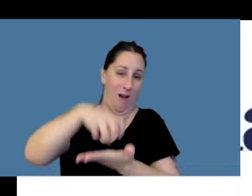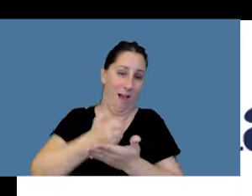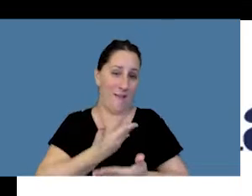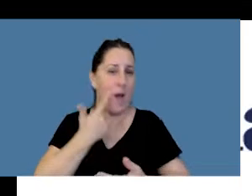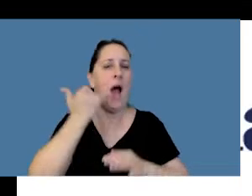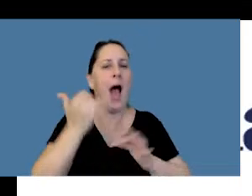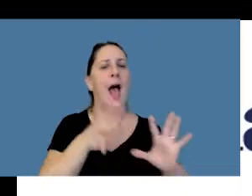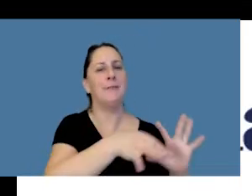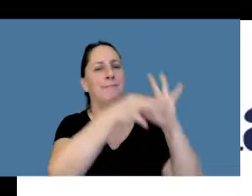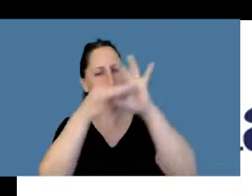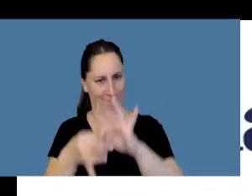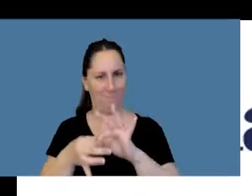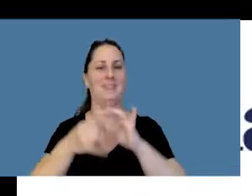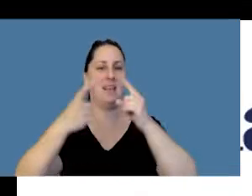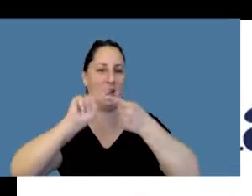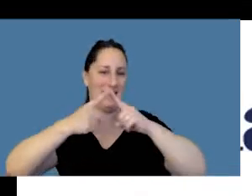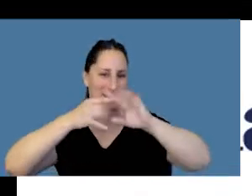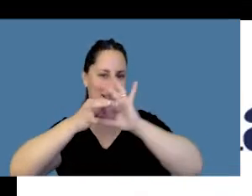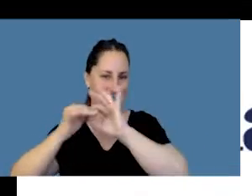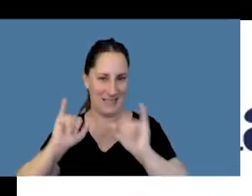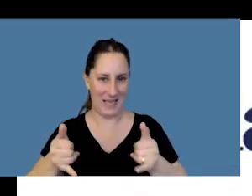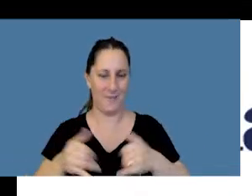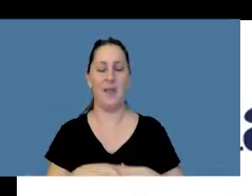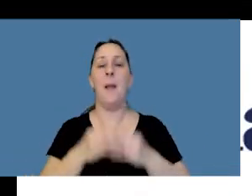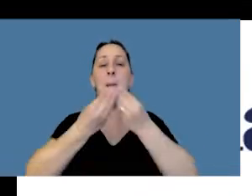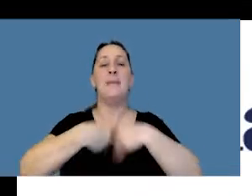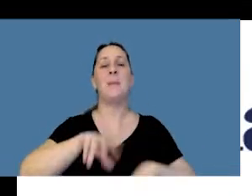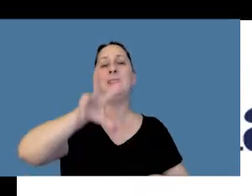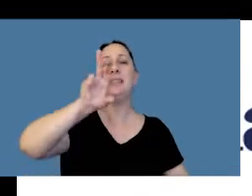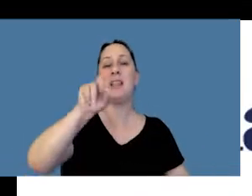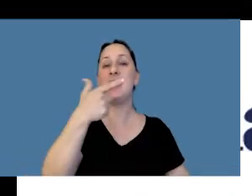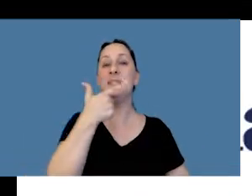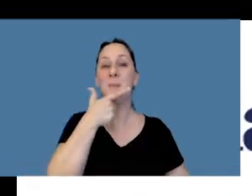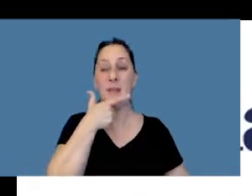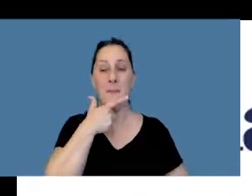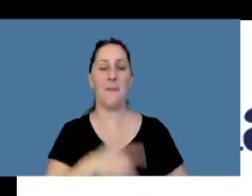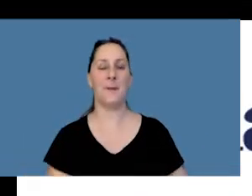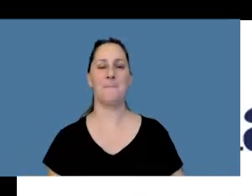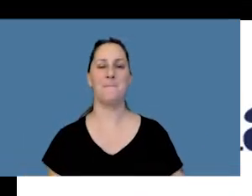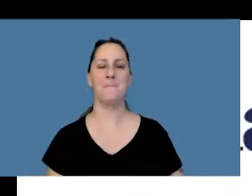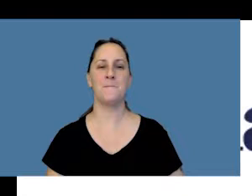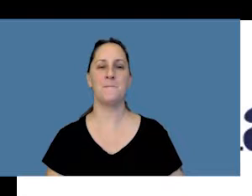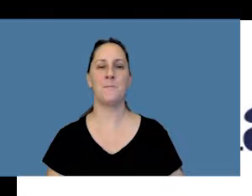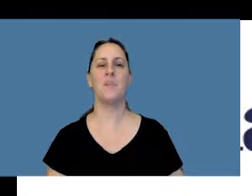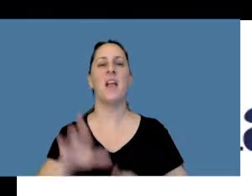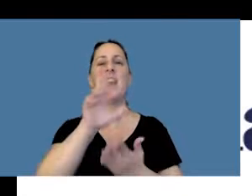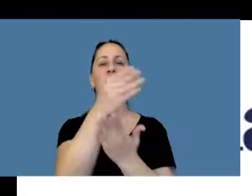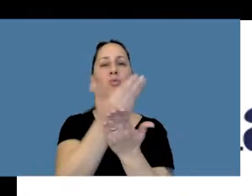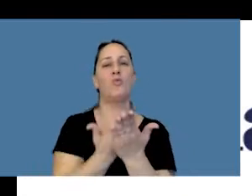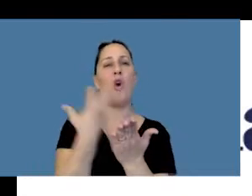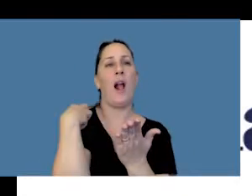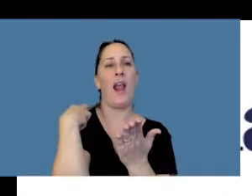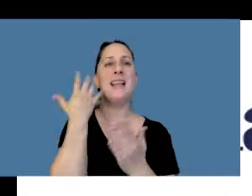directamente relacionadas. Si comenzamos con el 30 de septiembre, tenemos la resolución general